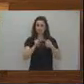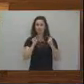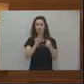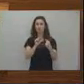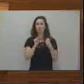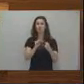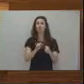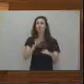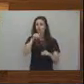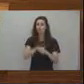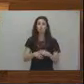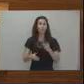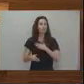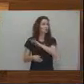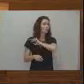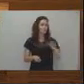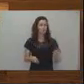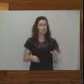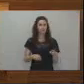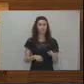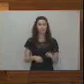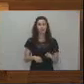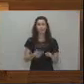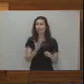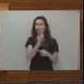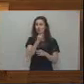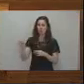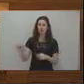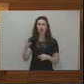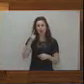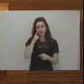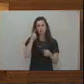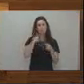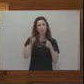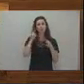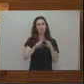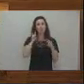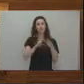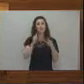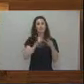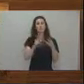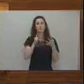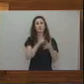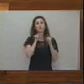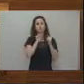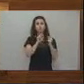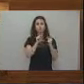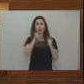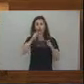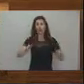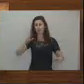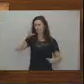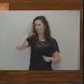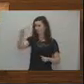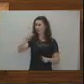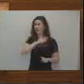Era el voto de uno, que dice no, vamos a discutir prueba por prueba. En aquel jurado había gente que se quería marchar a ver un partido